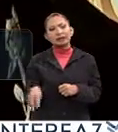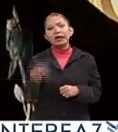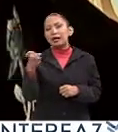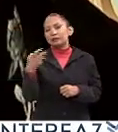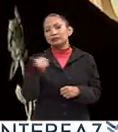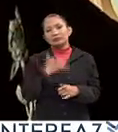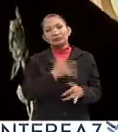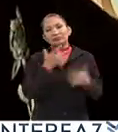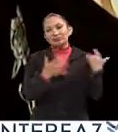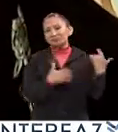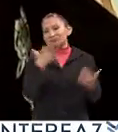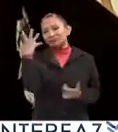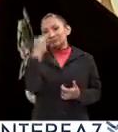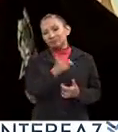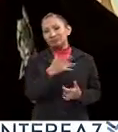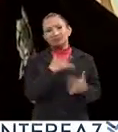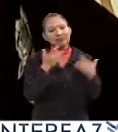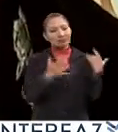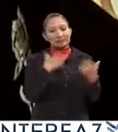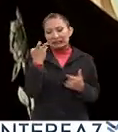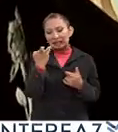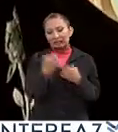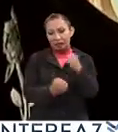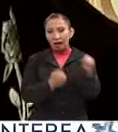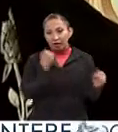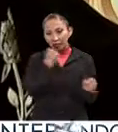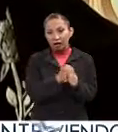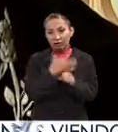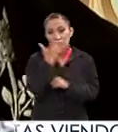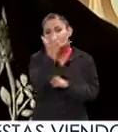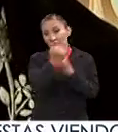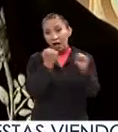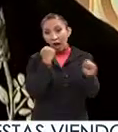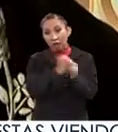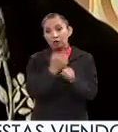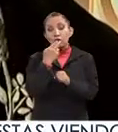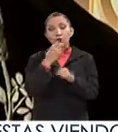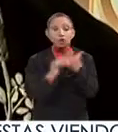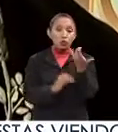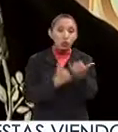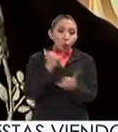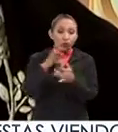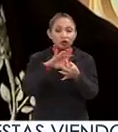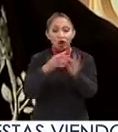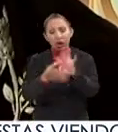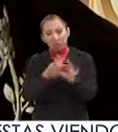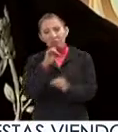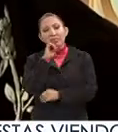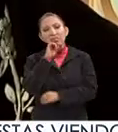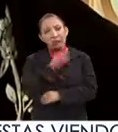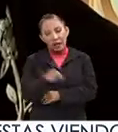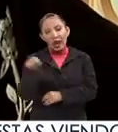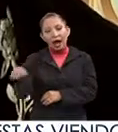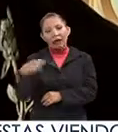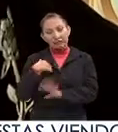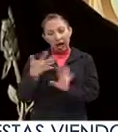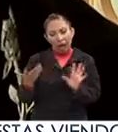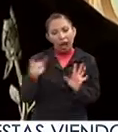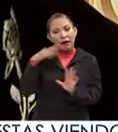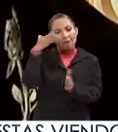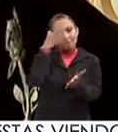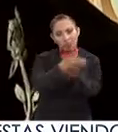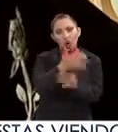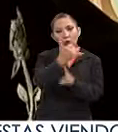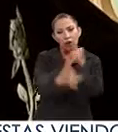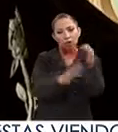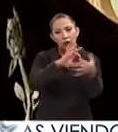es muy emotivo. Muy emotivo este año también, 50 años de los Juegos Olímpicos, también estuvimos ahí en